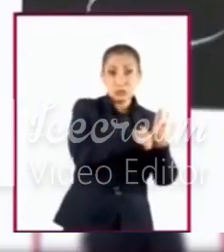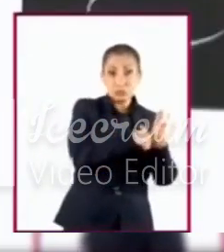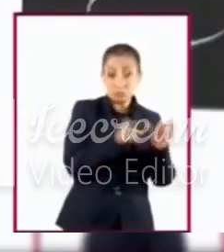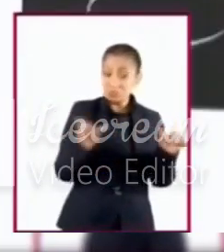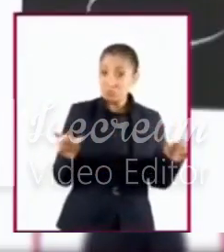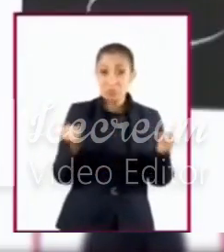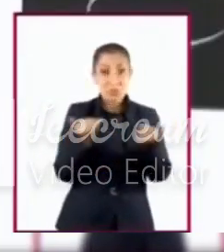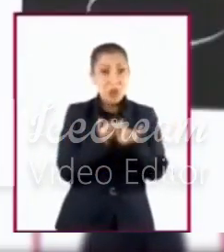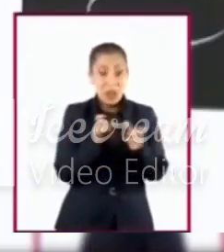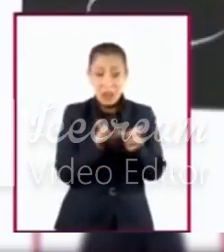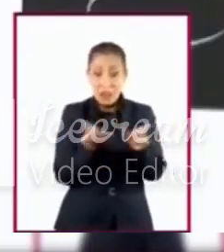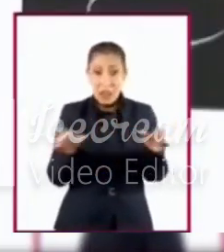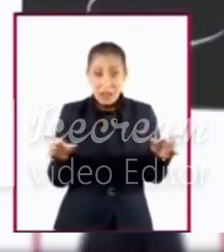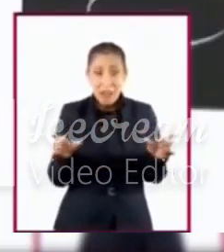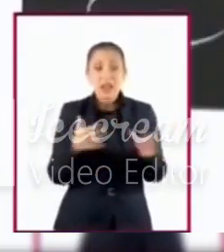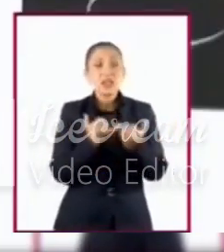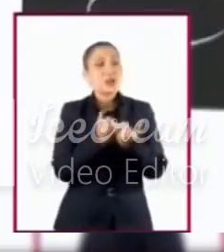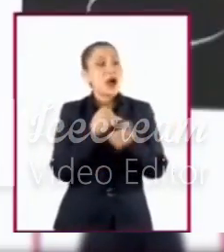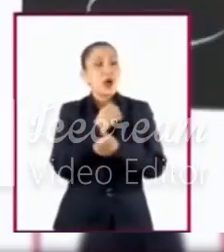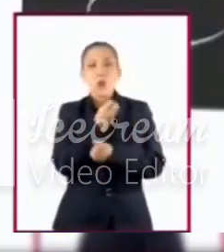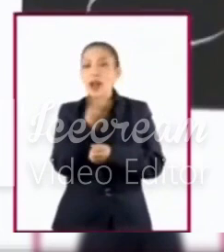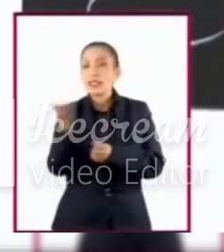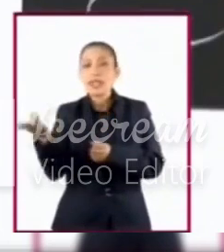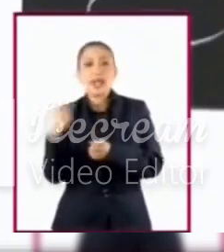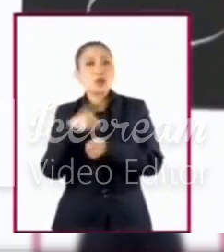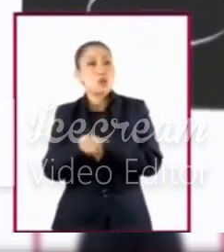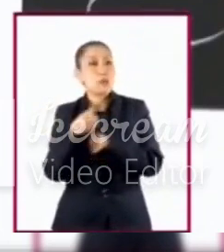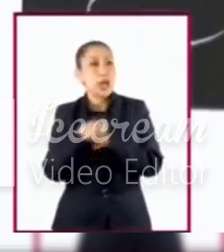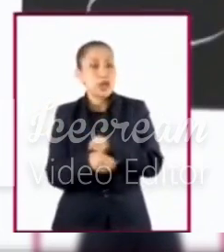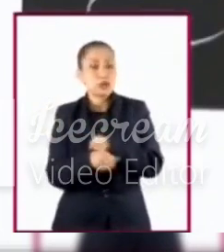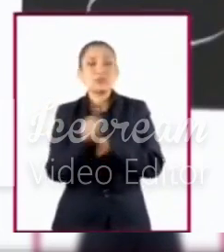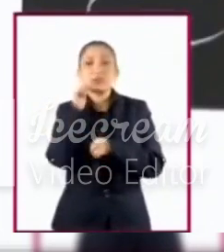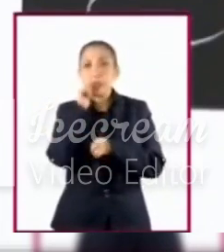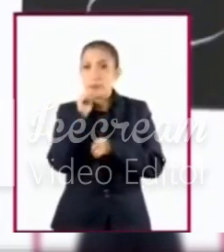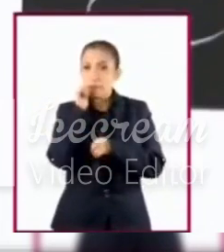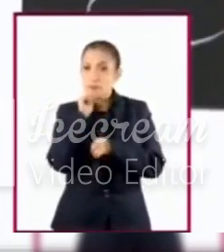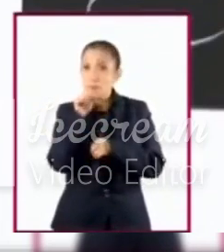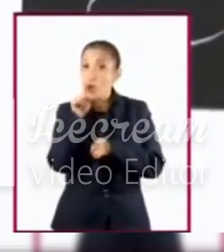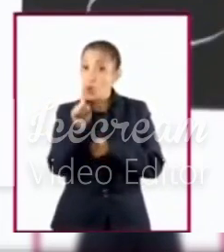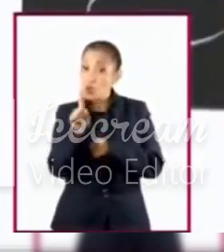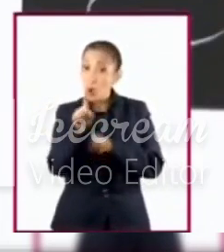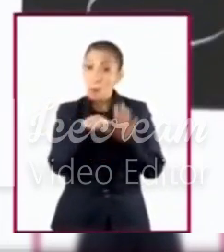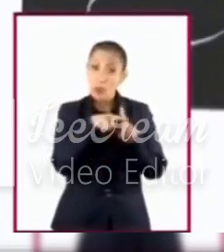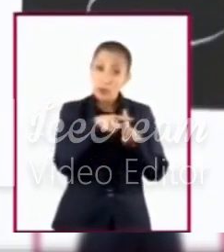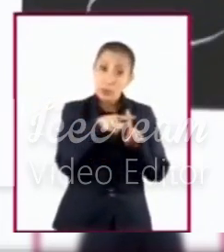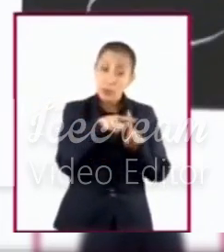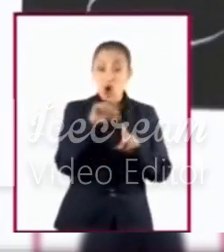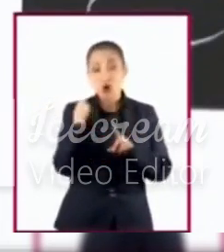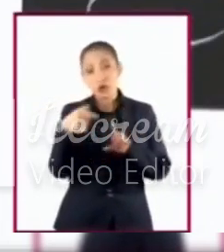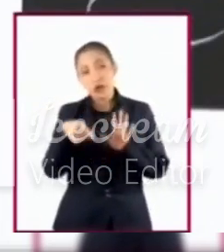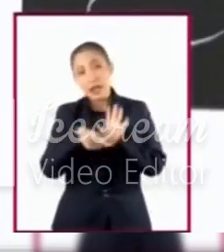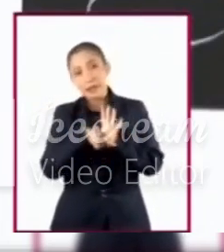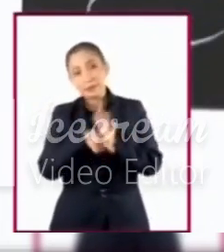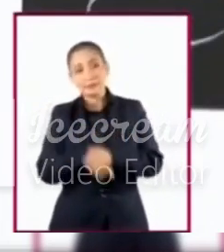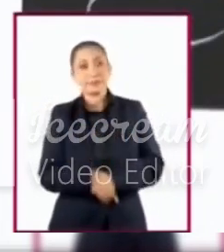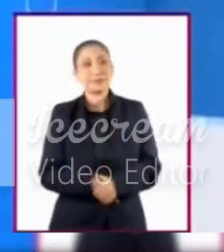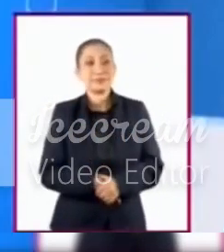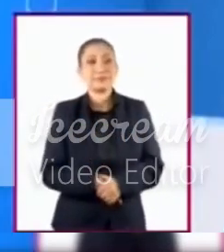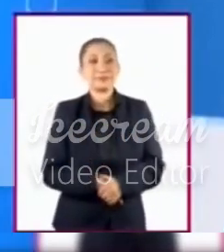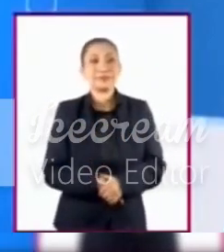negativo? Lo mismo sucede con cualquier pareja de números, siempre y cuando uno sea positivo y otro